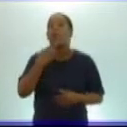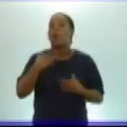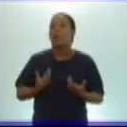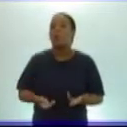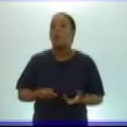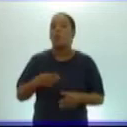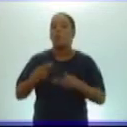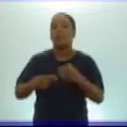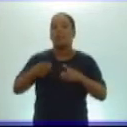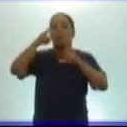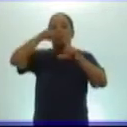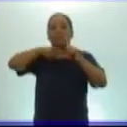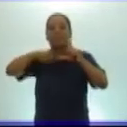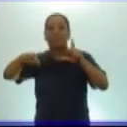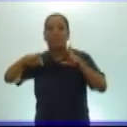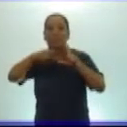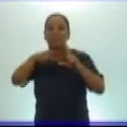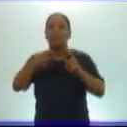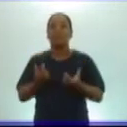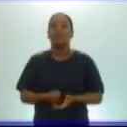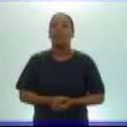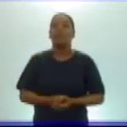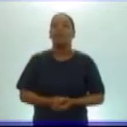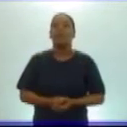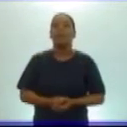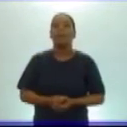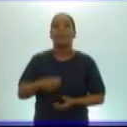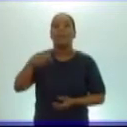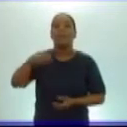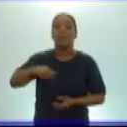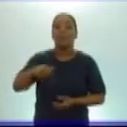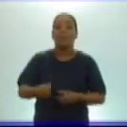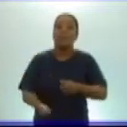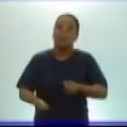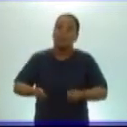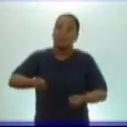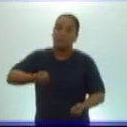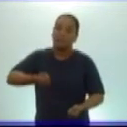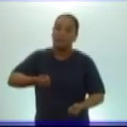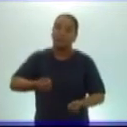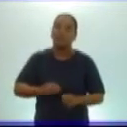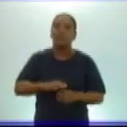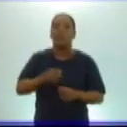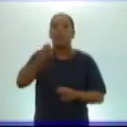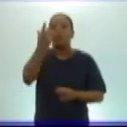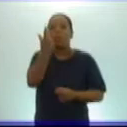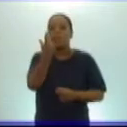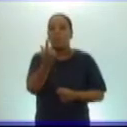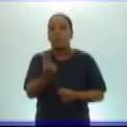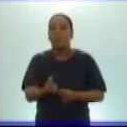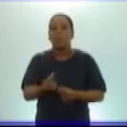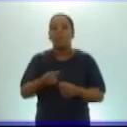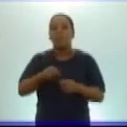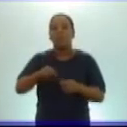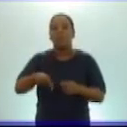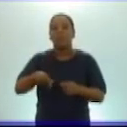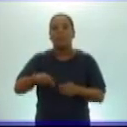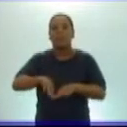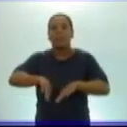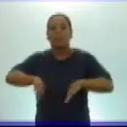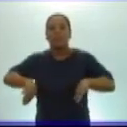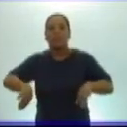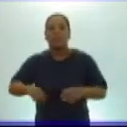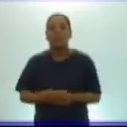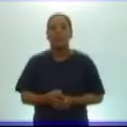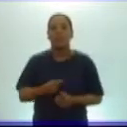flujo, les propongo entonces que de la operación de decantación con el embudo de separación, ustedes observen la figura 1.10,